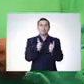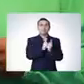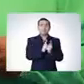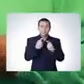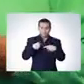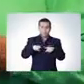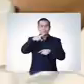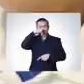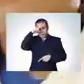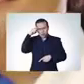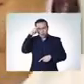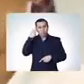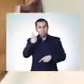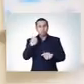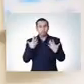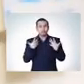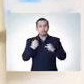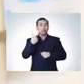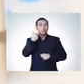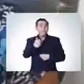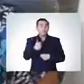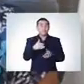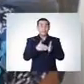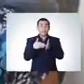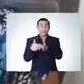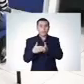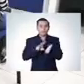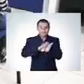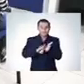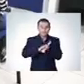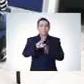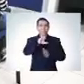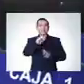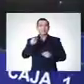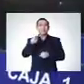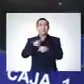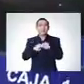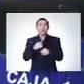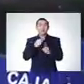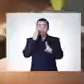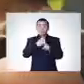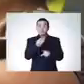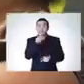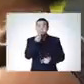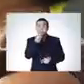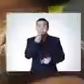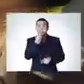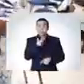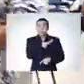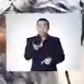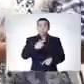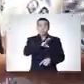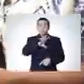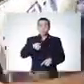seguir preparándonos para salvar vidas a toda costa. Empezamos a entregar un apoyo económico para alimentación de $300 a